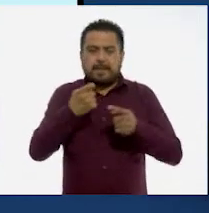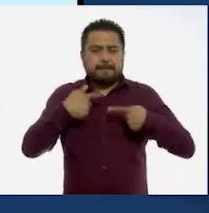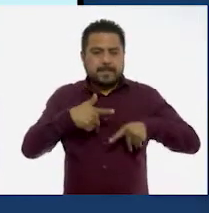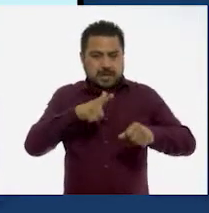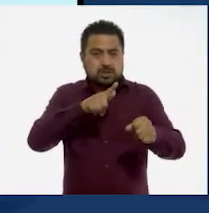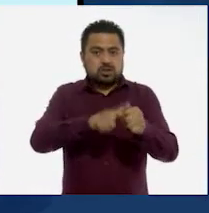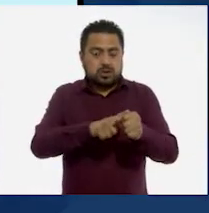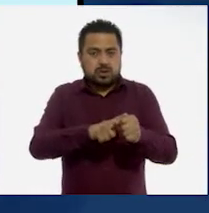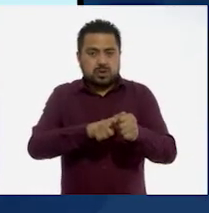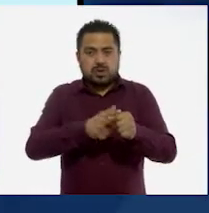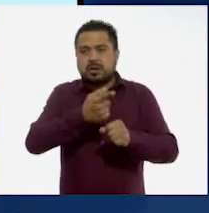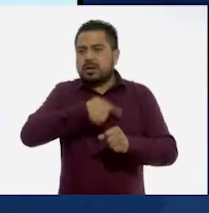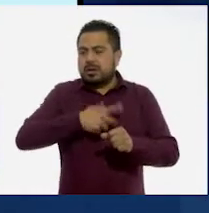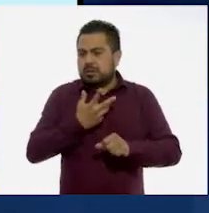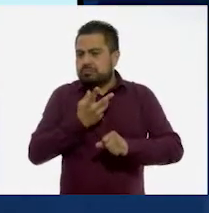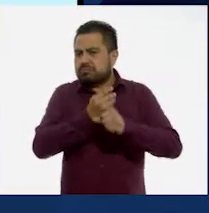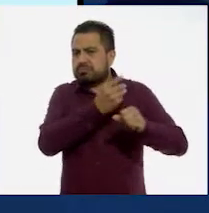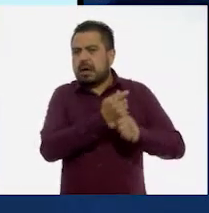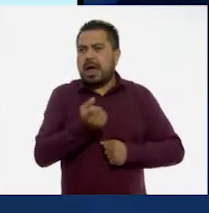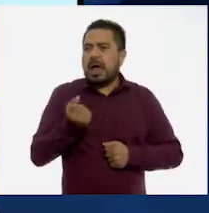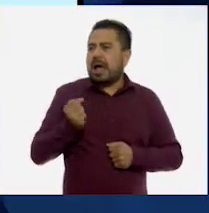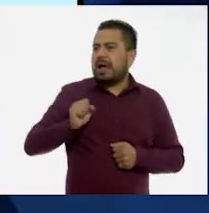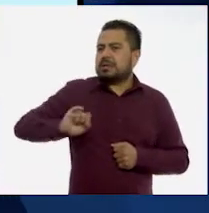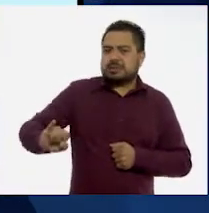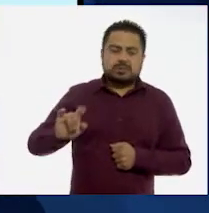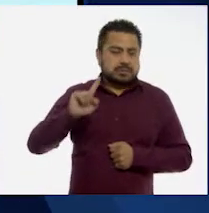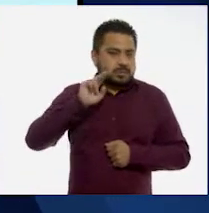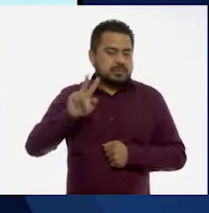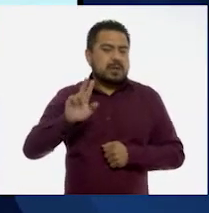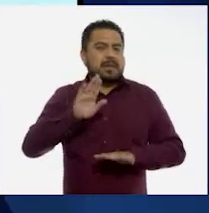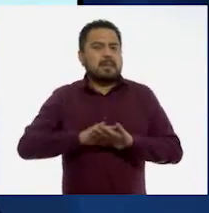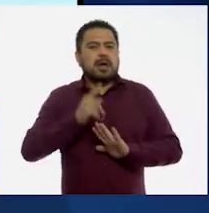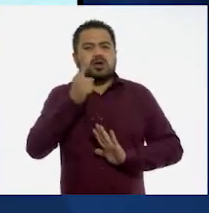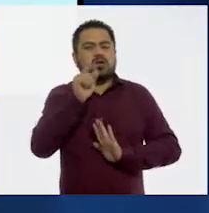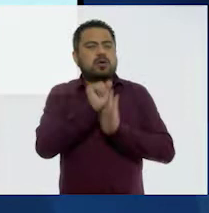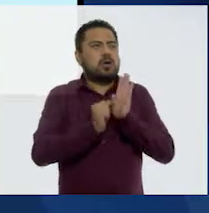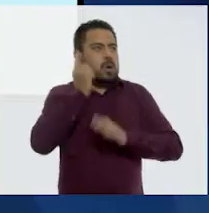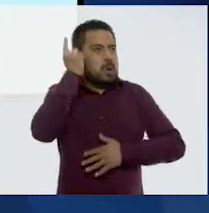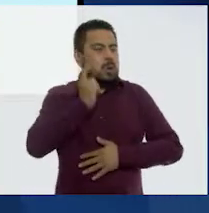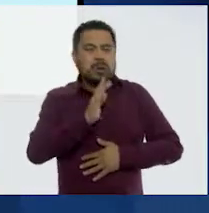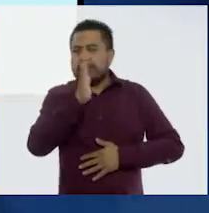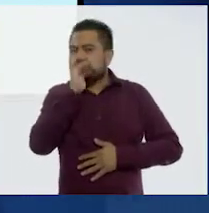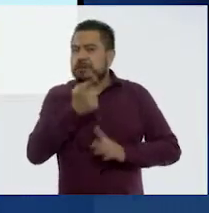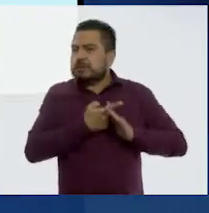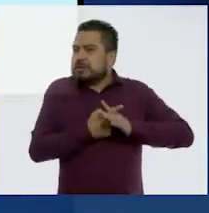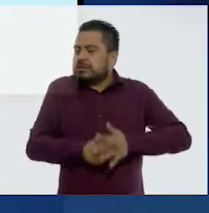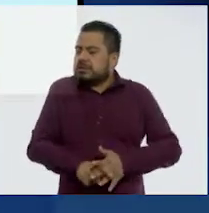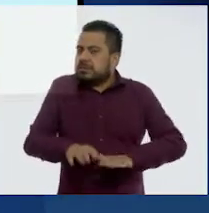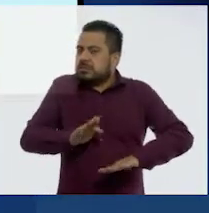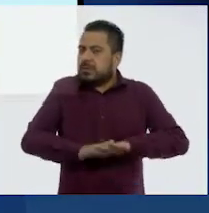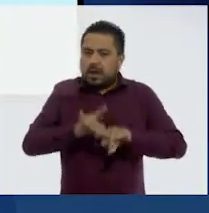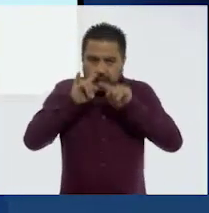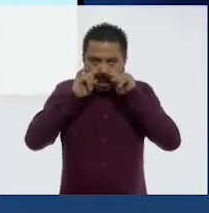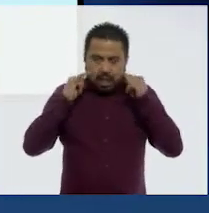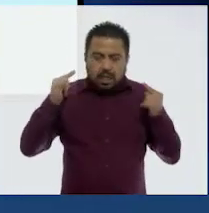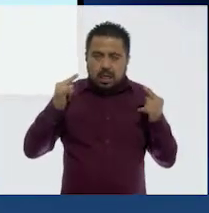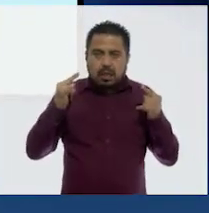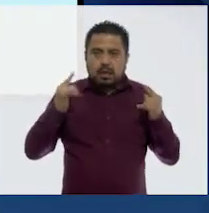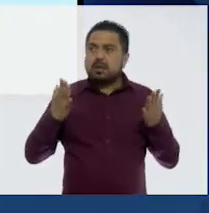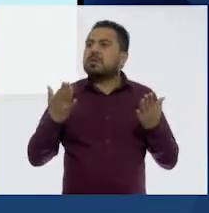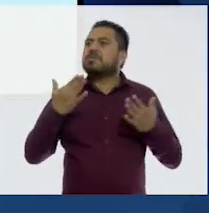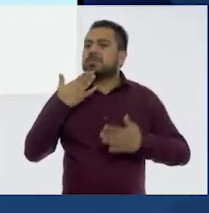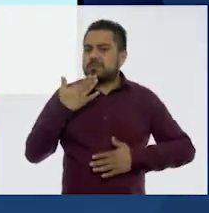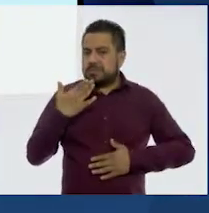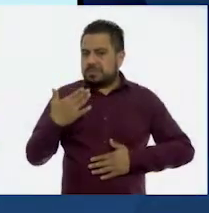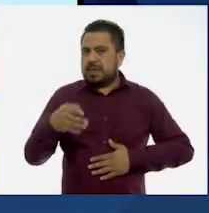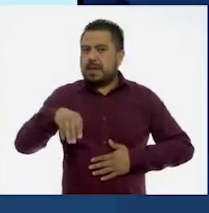persona, va a quedar algo así. Llevo más de un mes sin dormir, lo cual empieza a dejarme huellas. Muy